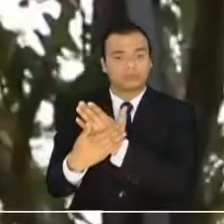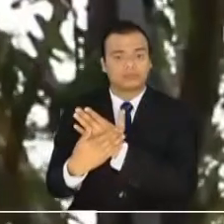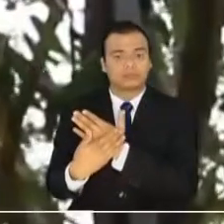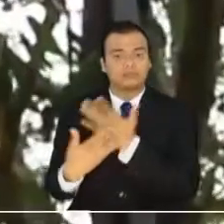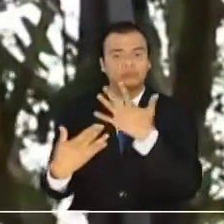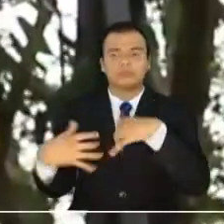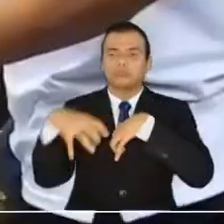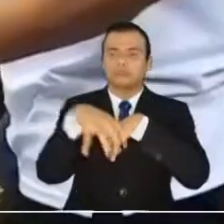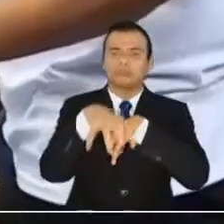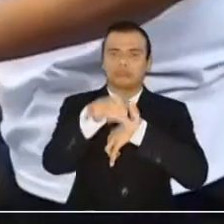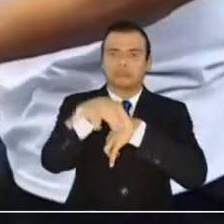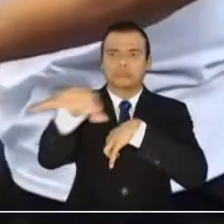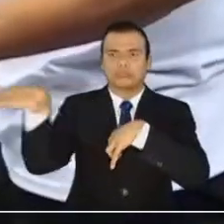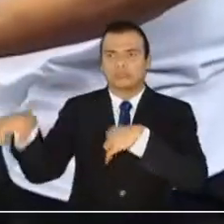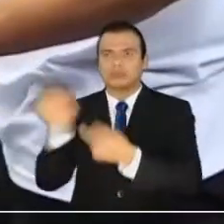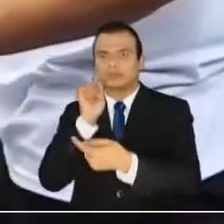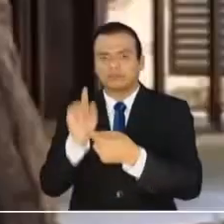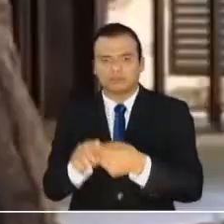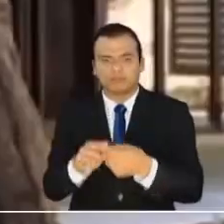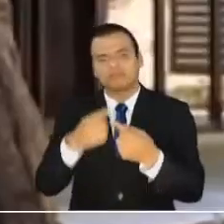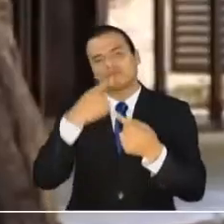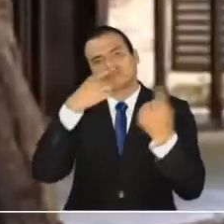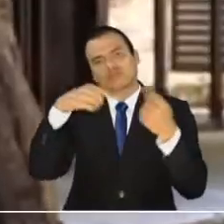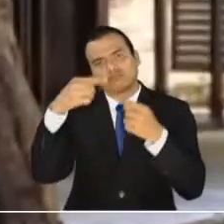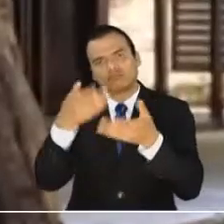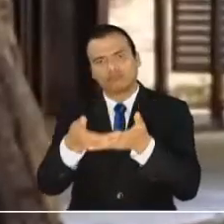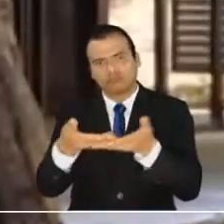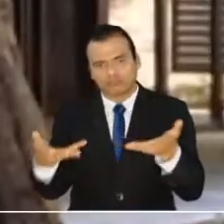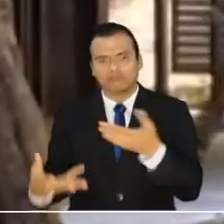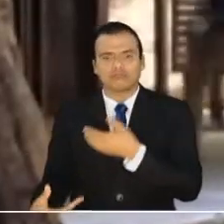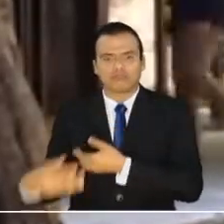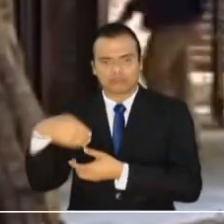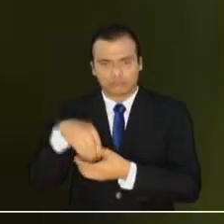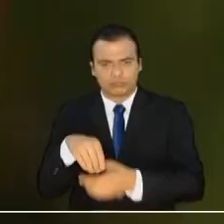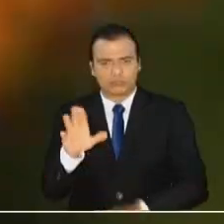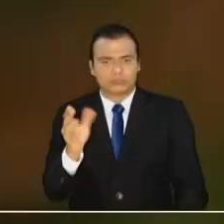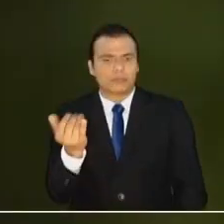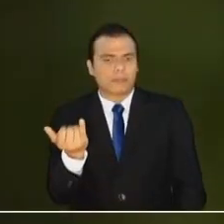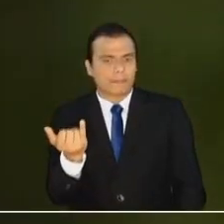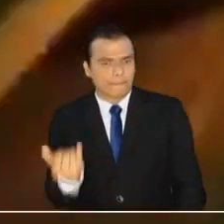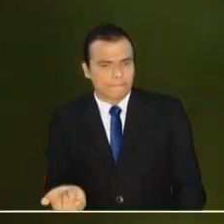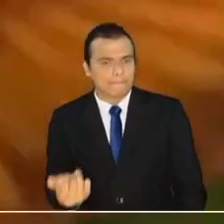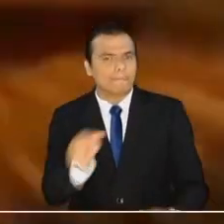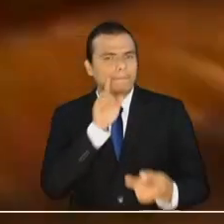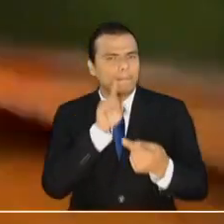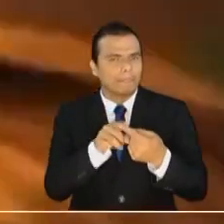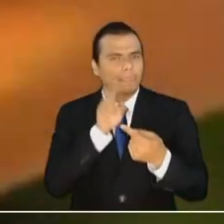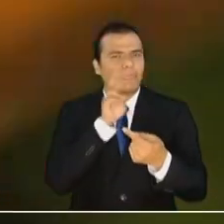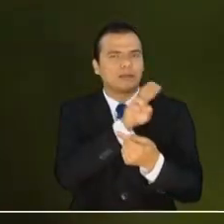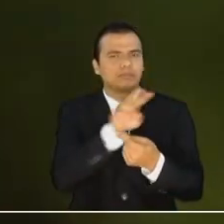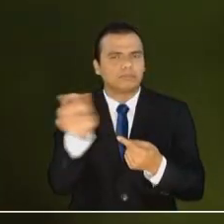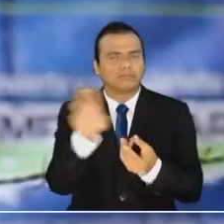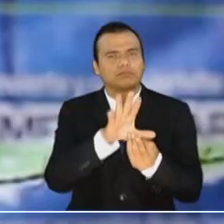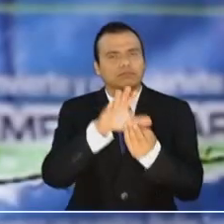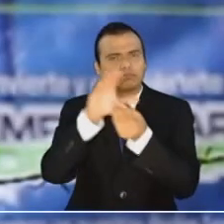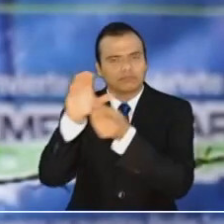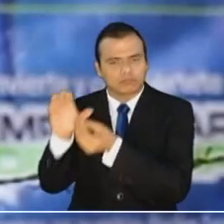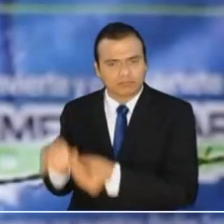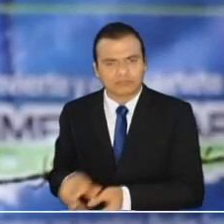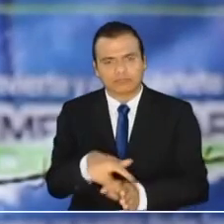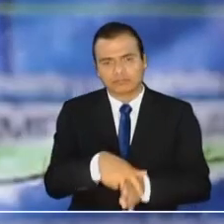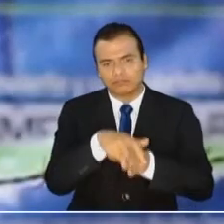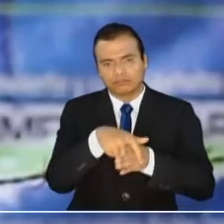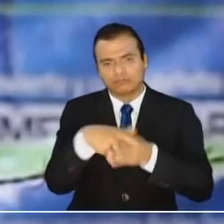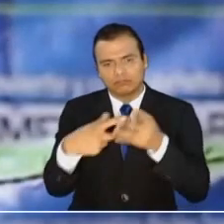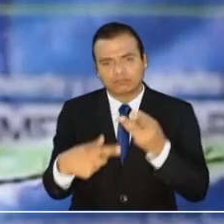se ofrecerán diferentes paquetes turísticos. Cabañas, avistamiento de aves, recorridos a caballo, senderismo